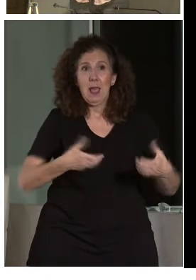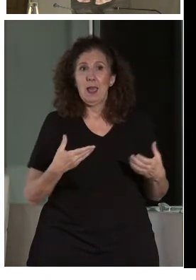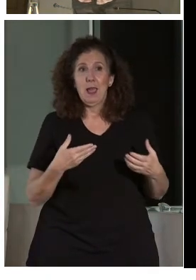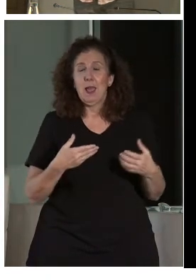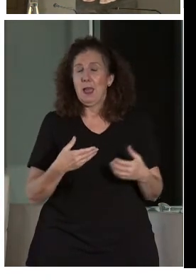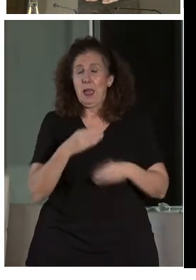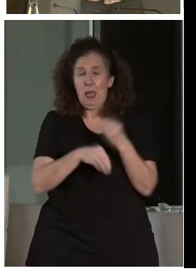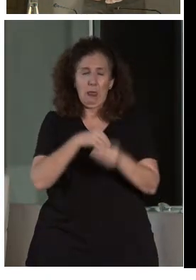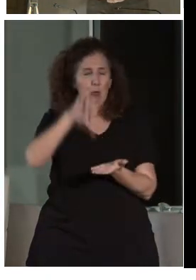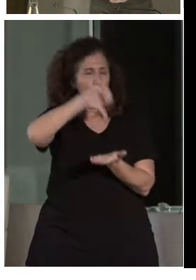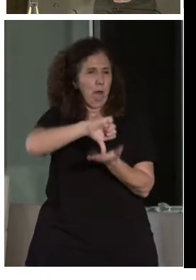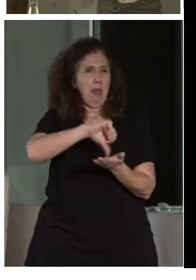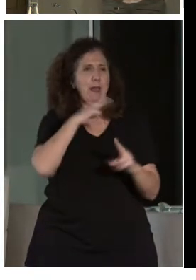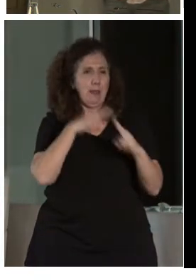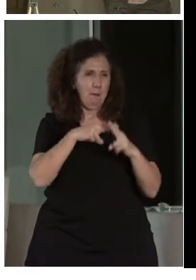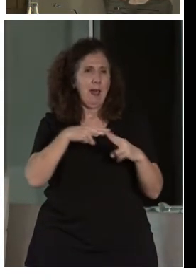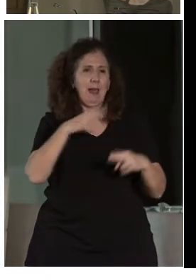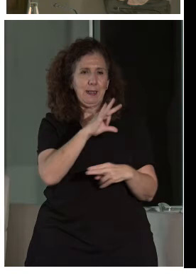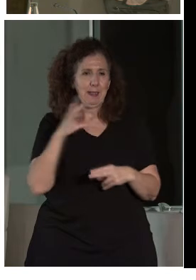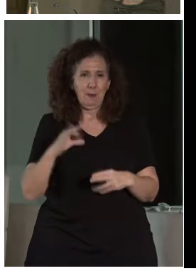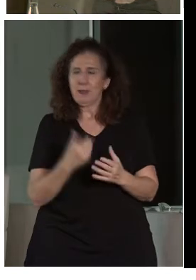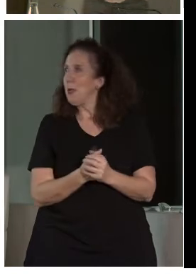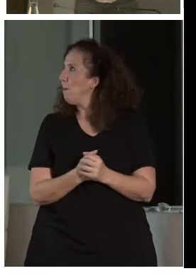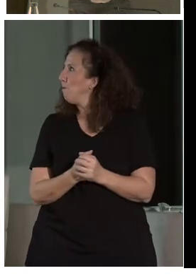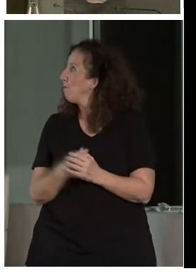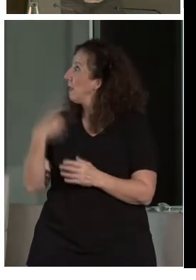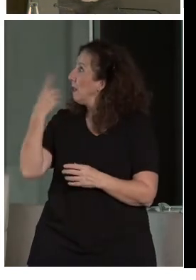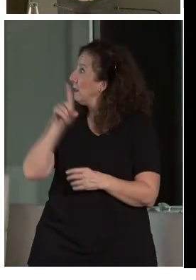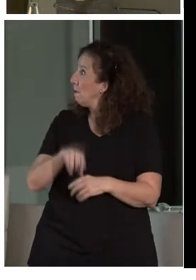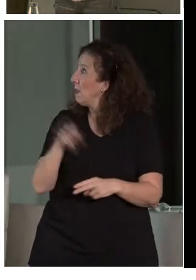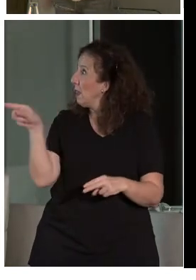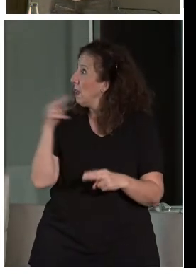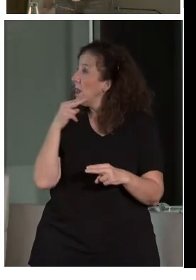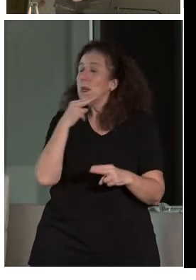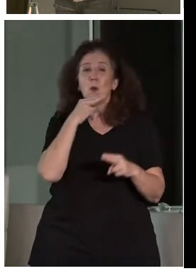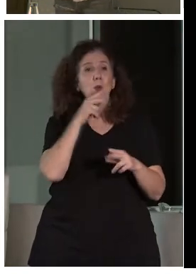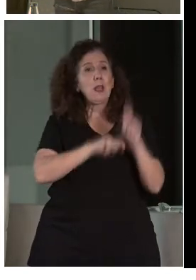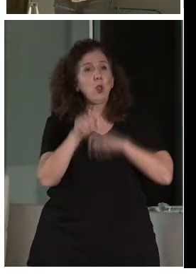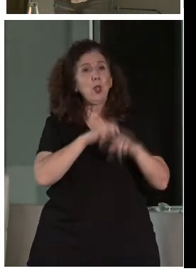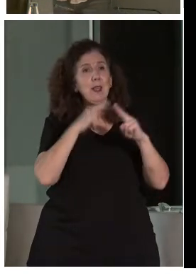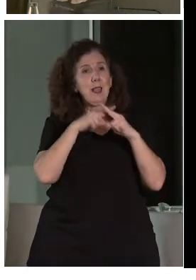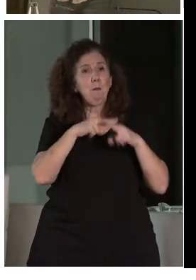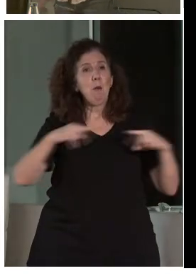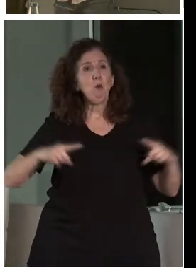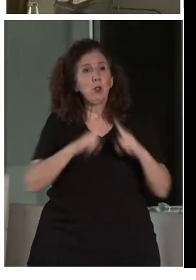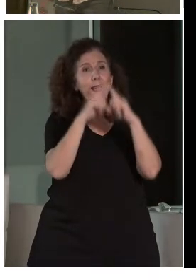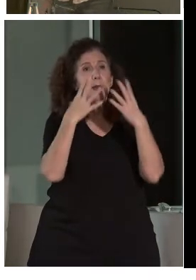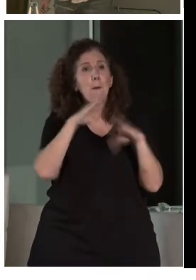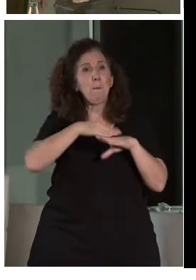vuelta por el centro. ¿Ok? También está la asociación, que igual a alguien le suena, Montaña para Todos, de senderismo con Yolet, que